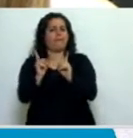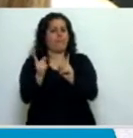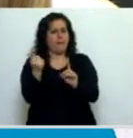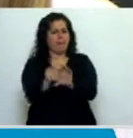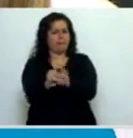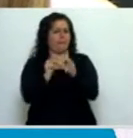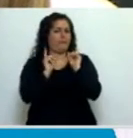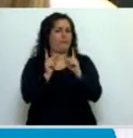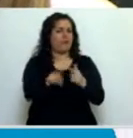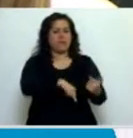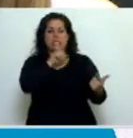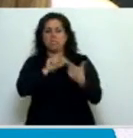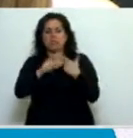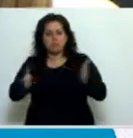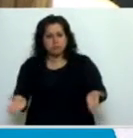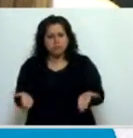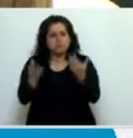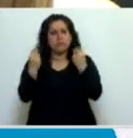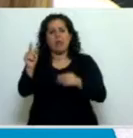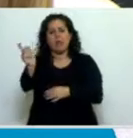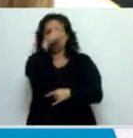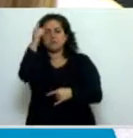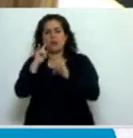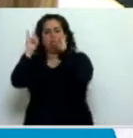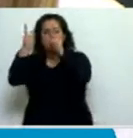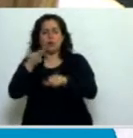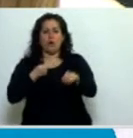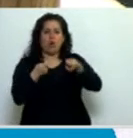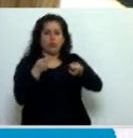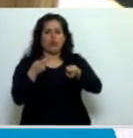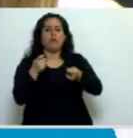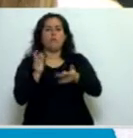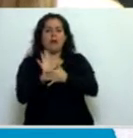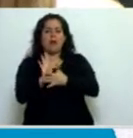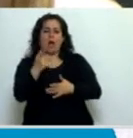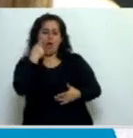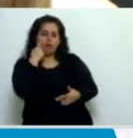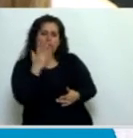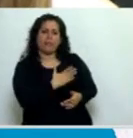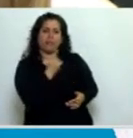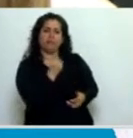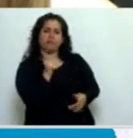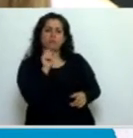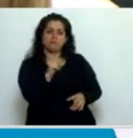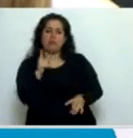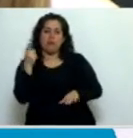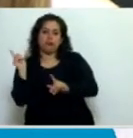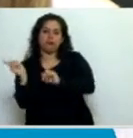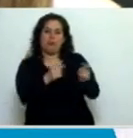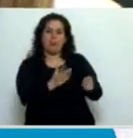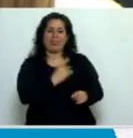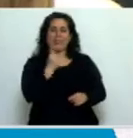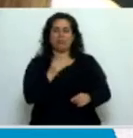fondo. Y tercero, promover el rol del Estado en la coordinación de gestión de los directores que representan al Estado en las